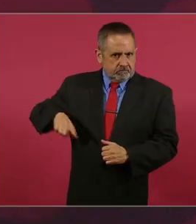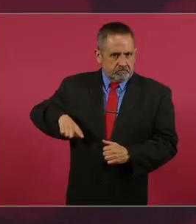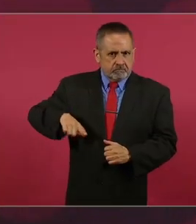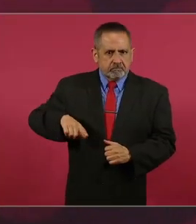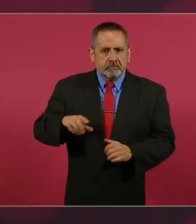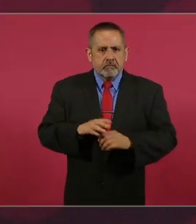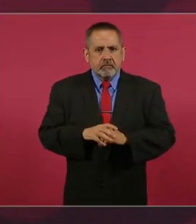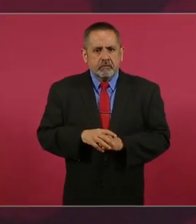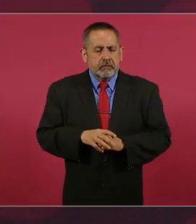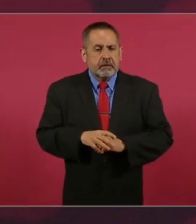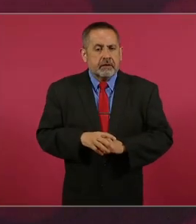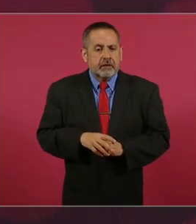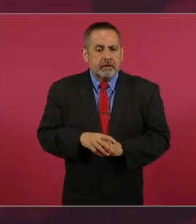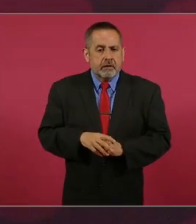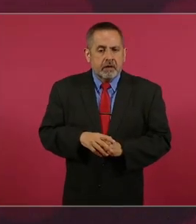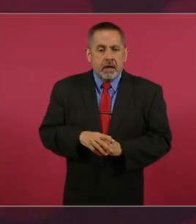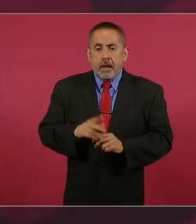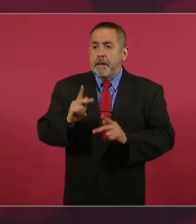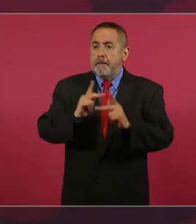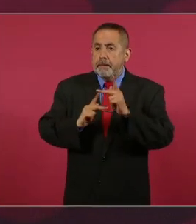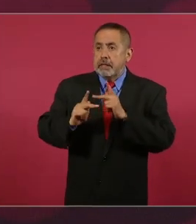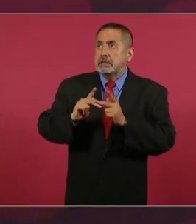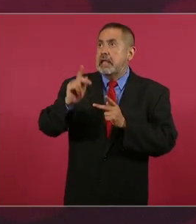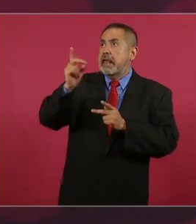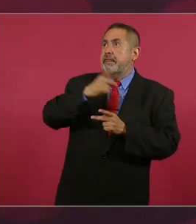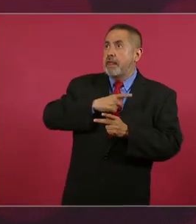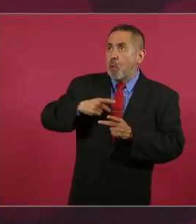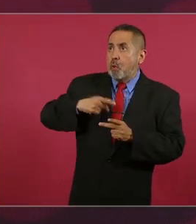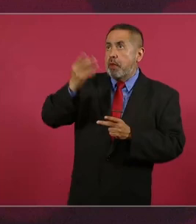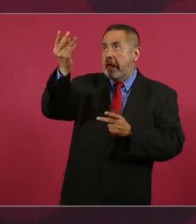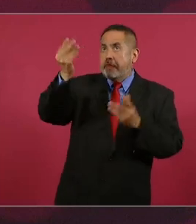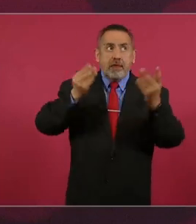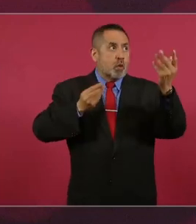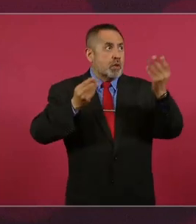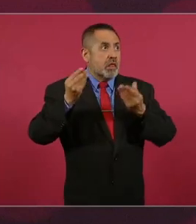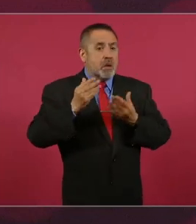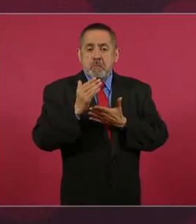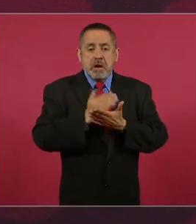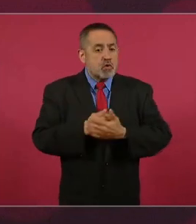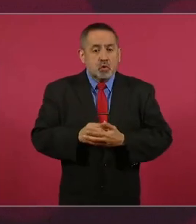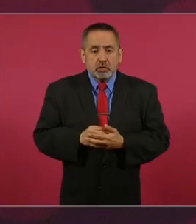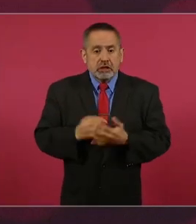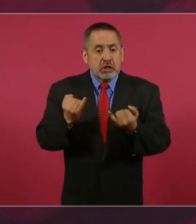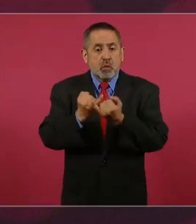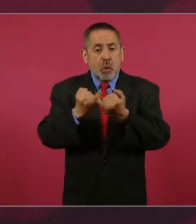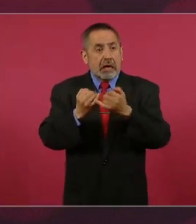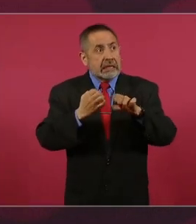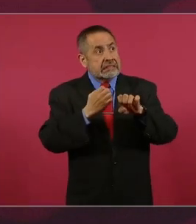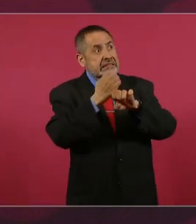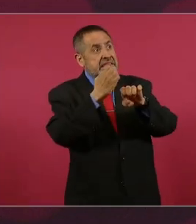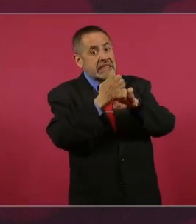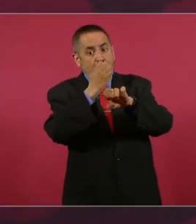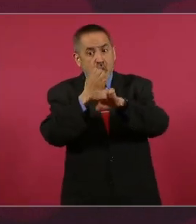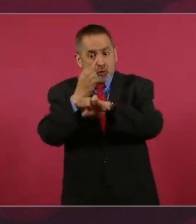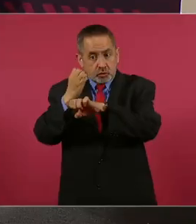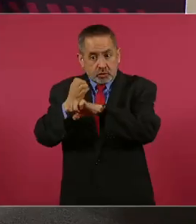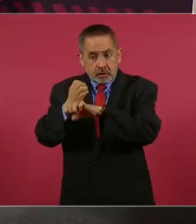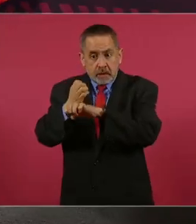se han endeudado menos los gobiernos estatales. Han